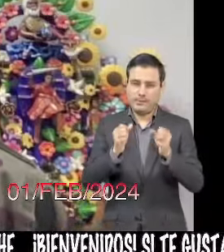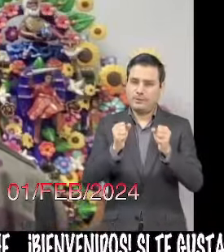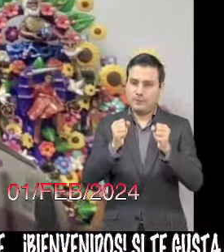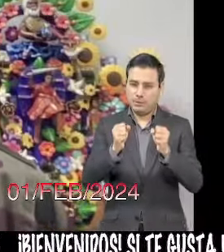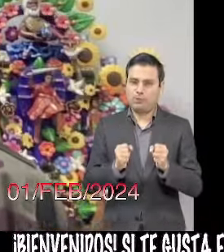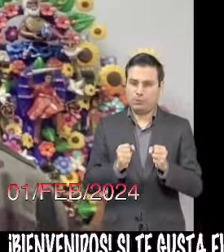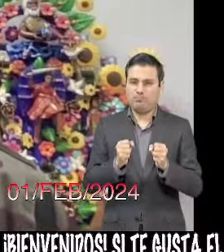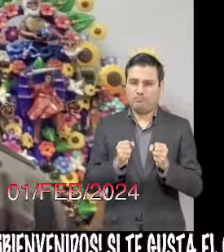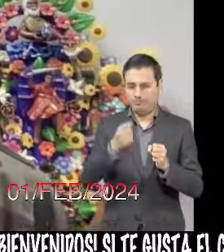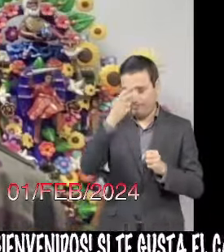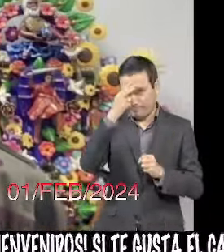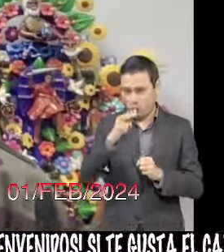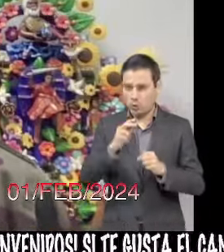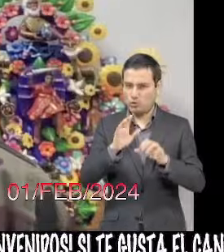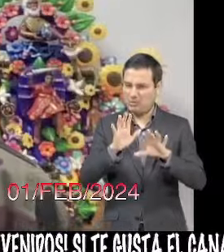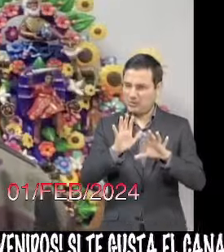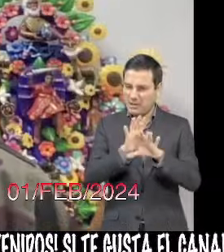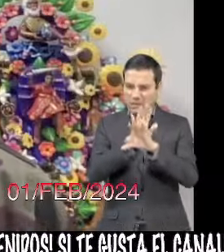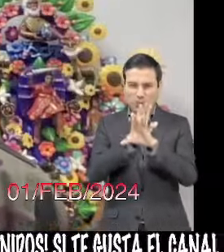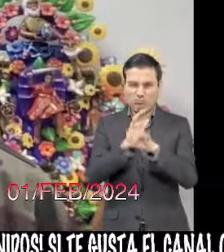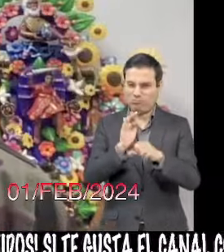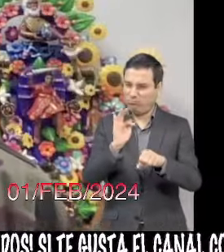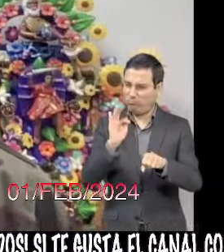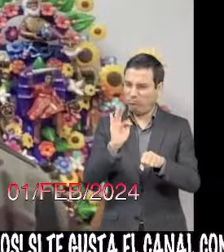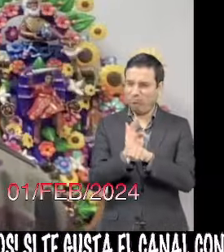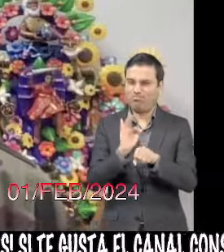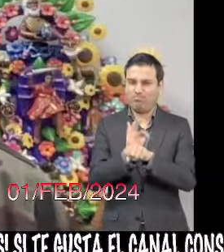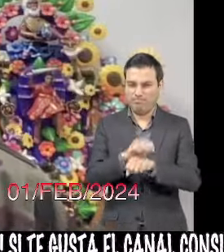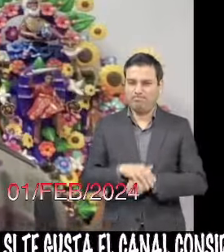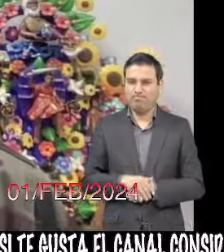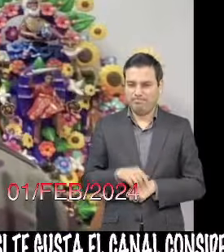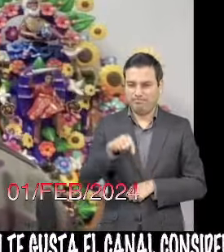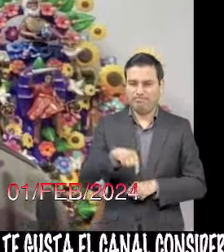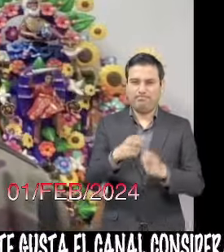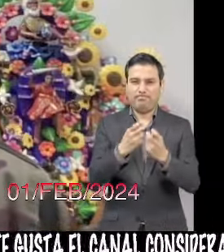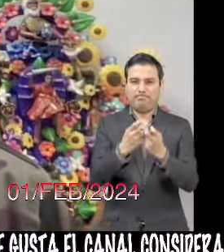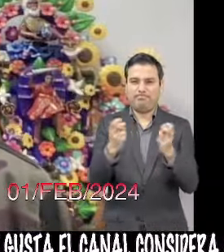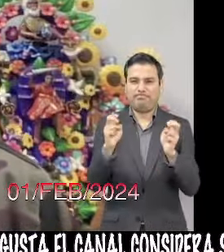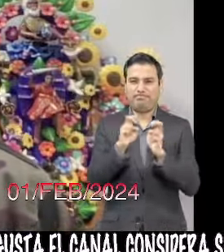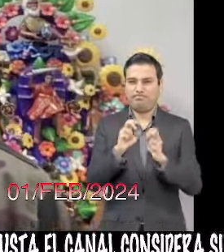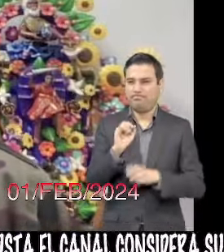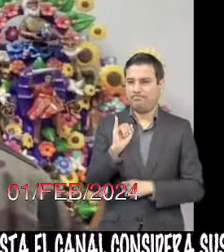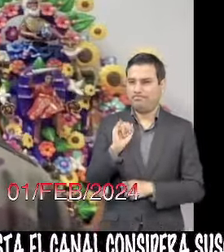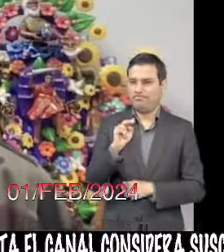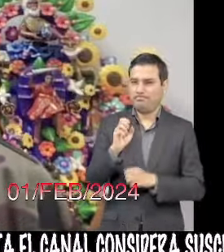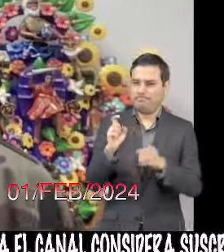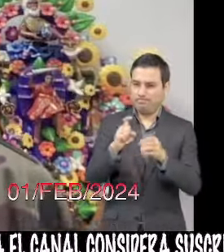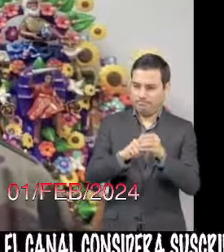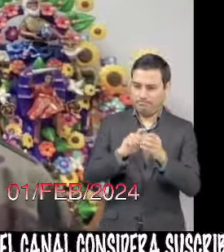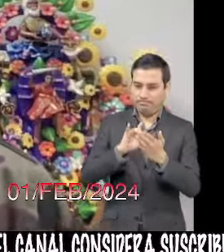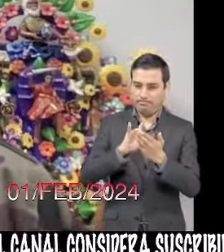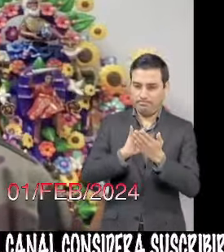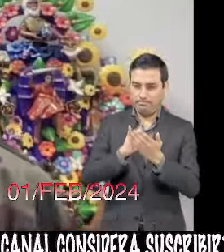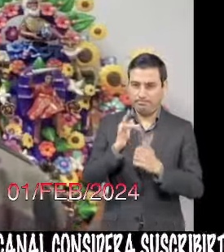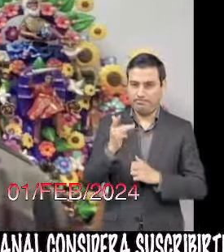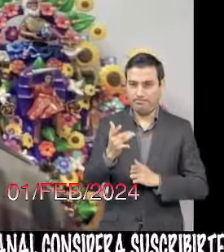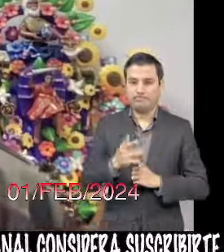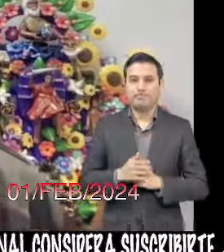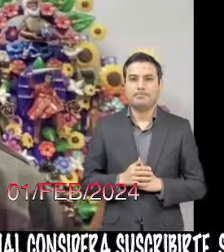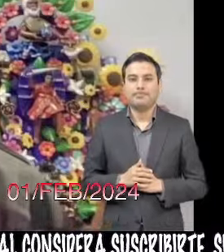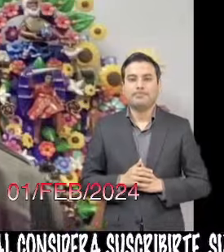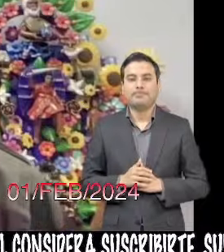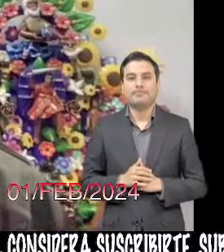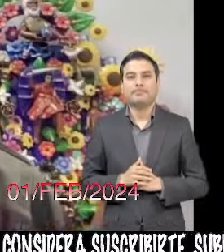de la transformación, que es muy necesaria aquí en la herradura de la democracia. Primero que